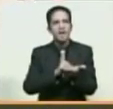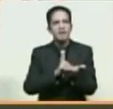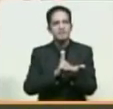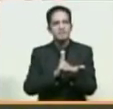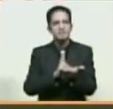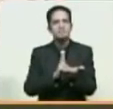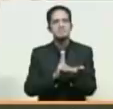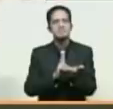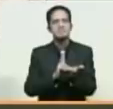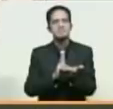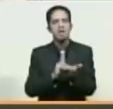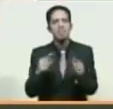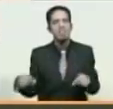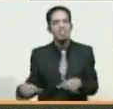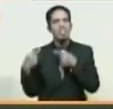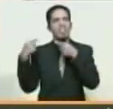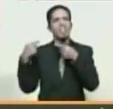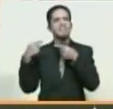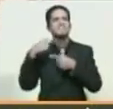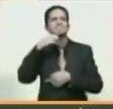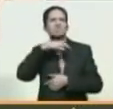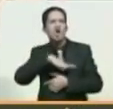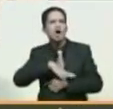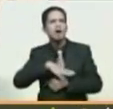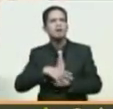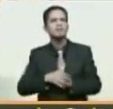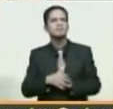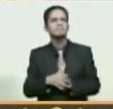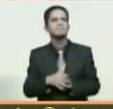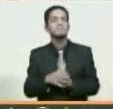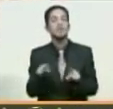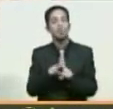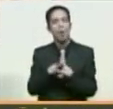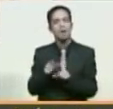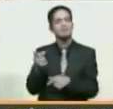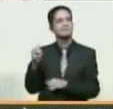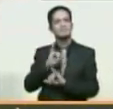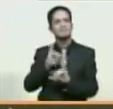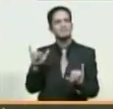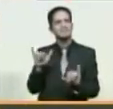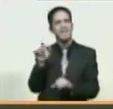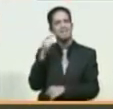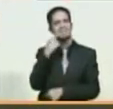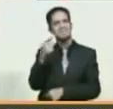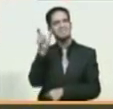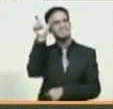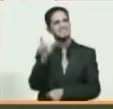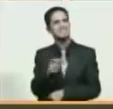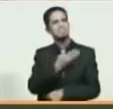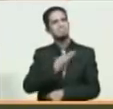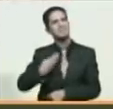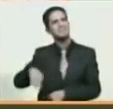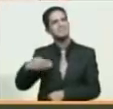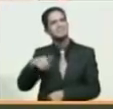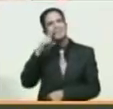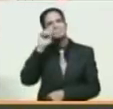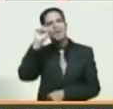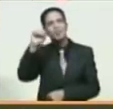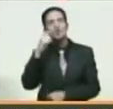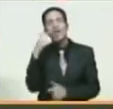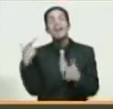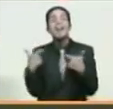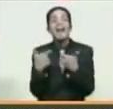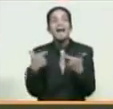coyuntura histórica de envergadura, como lo ha dicho el presidente Nicolás Maduro. En la guerra